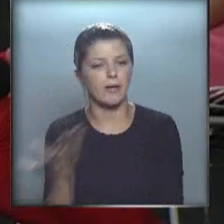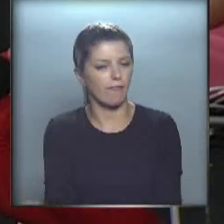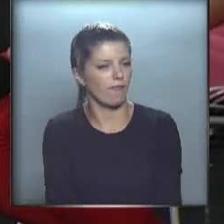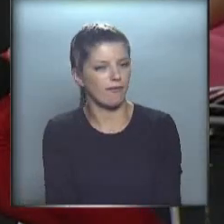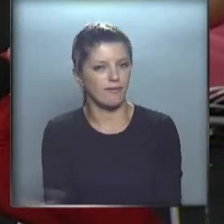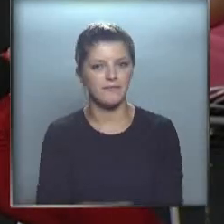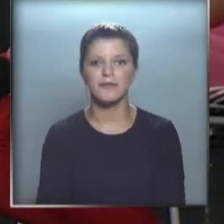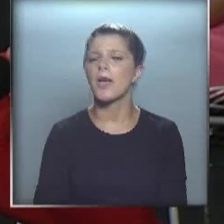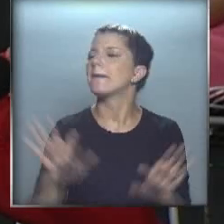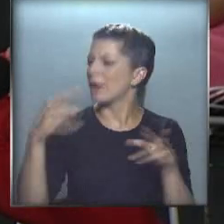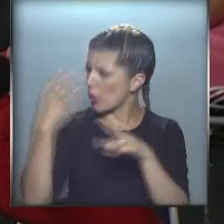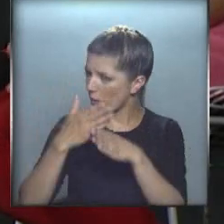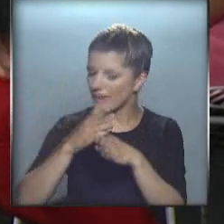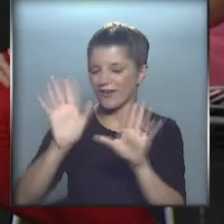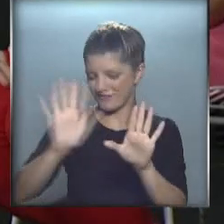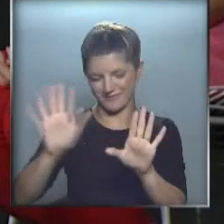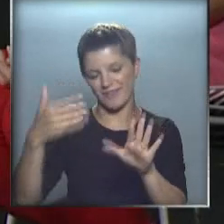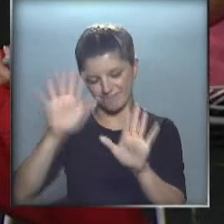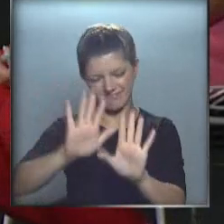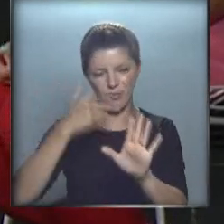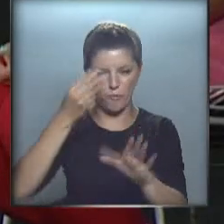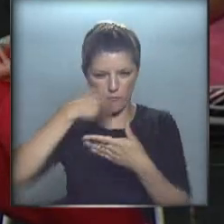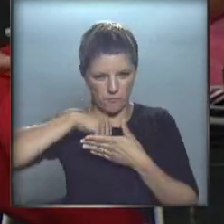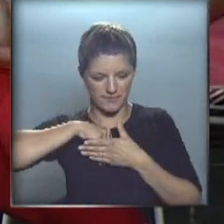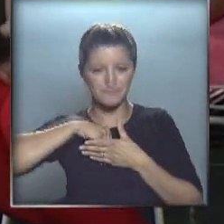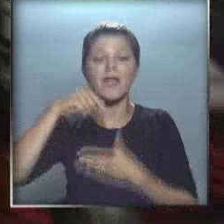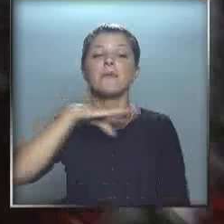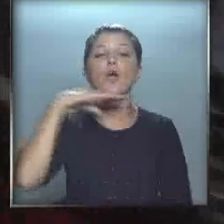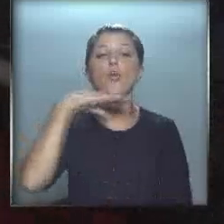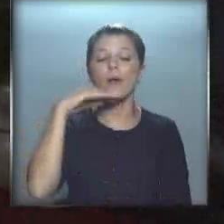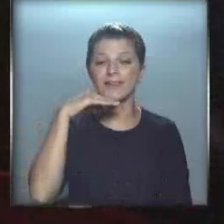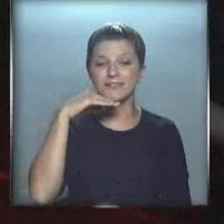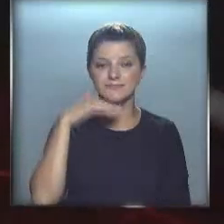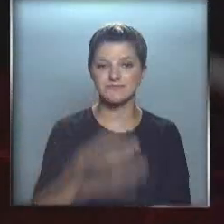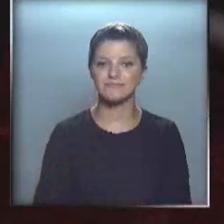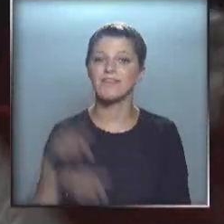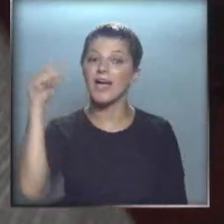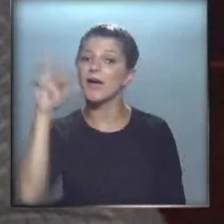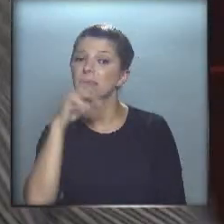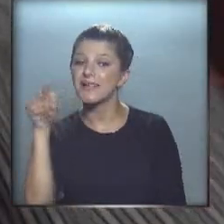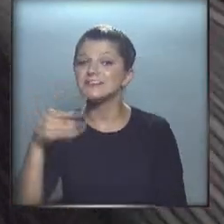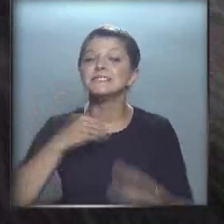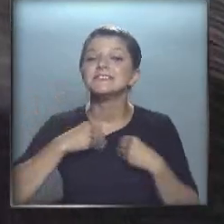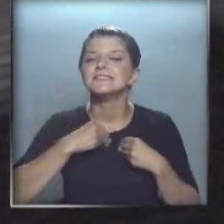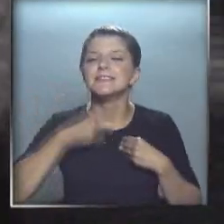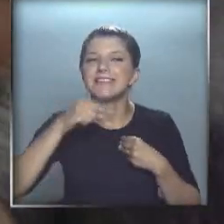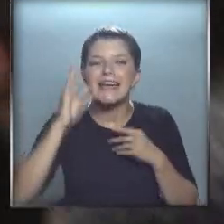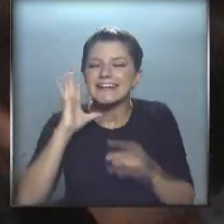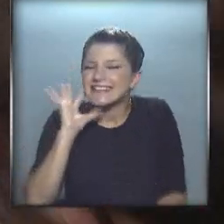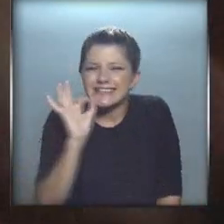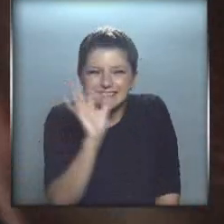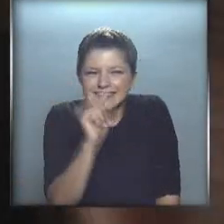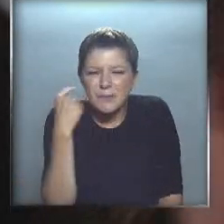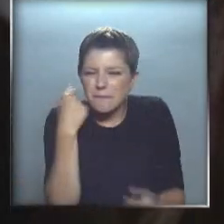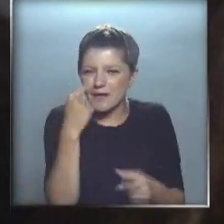Sí o no. Bueno, no me lo digan, eso manténganlo. A ver, Juan, ¿y a quién tenemos por ahí? Tengo acá a la señorita. A ver, ¿qué se sintió recién haber saludado? Porque la vi